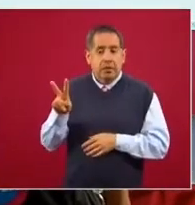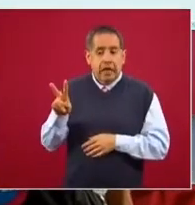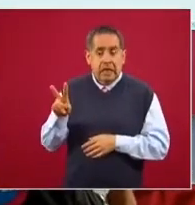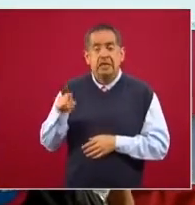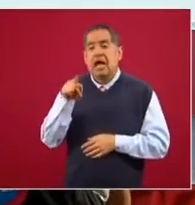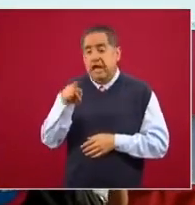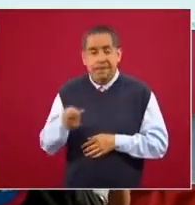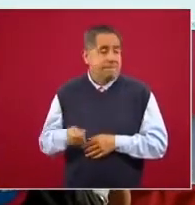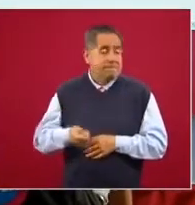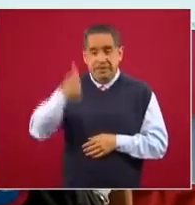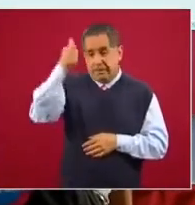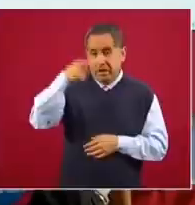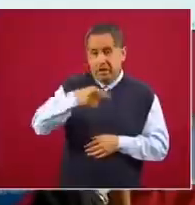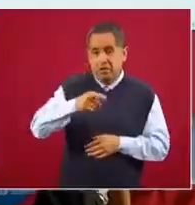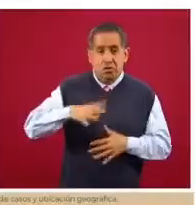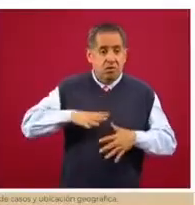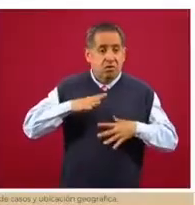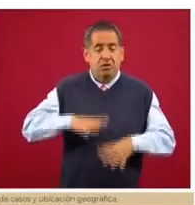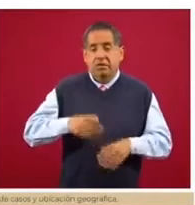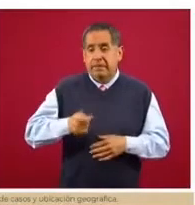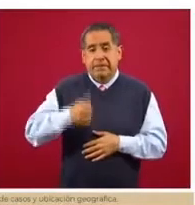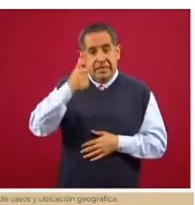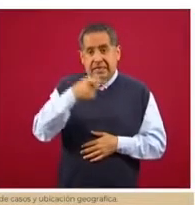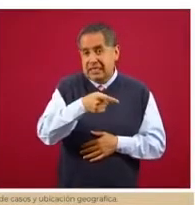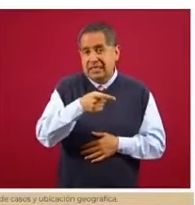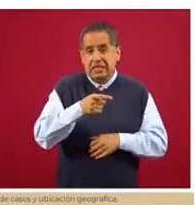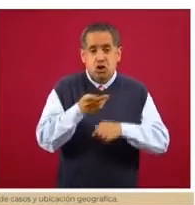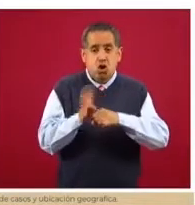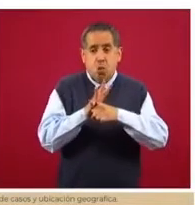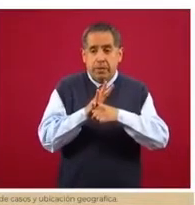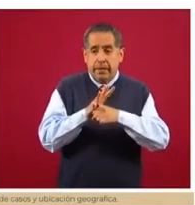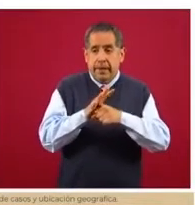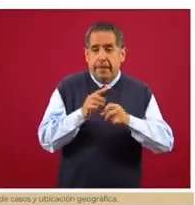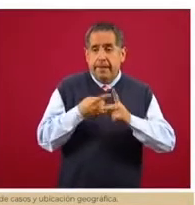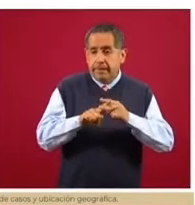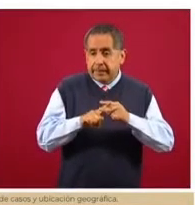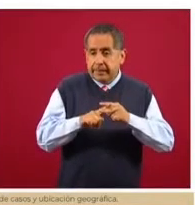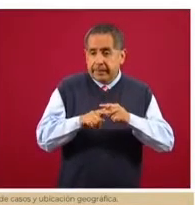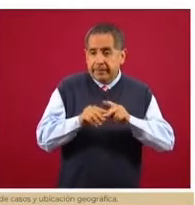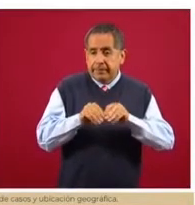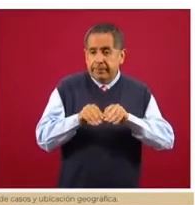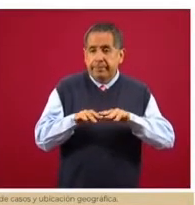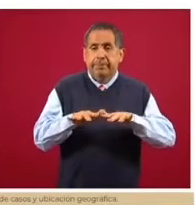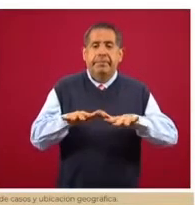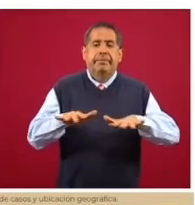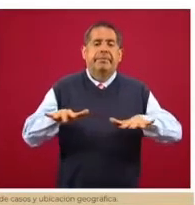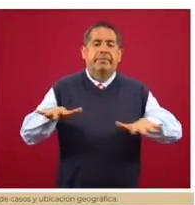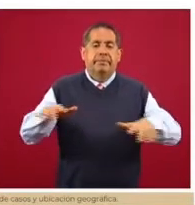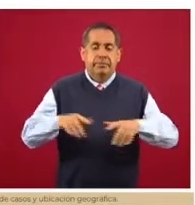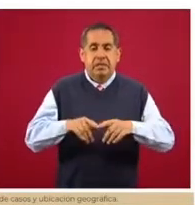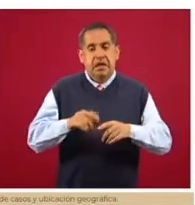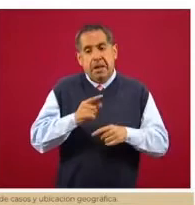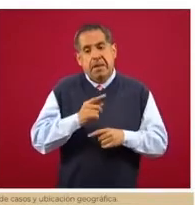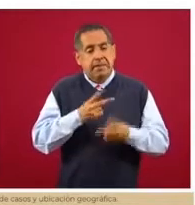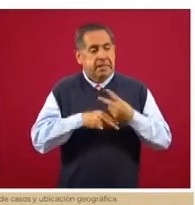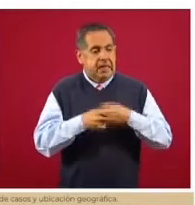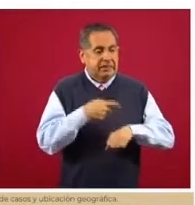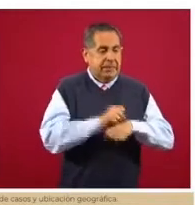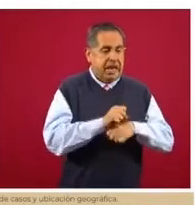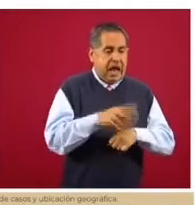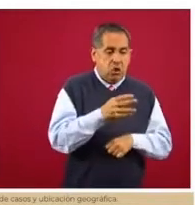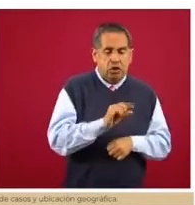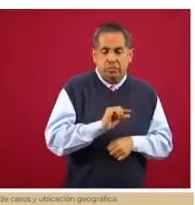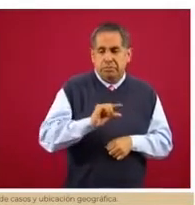el primero que inicia con una transmisión importante desde la semana 14, mantiene su tendencia ascendente